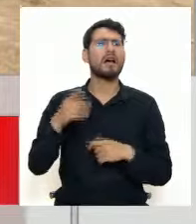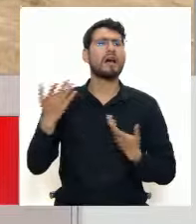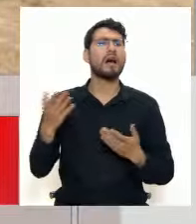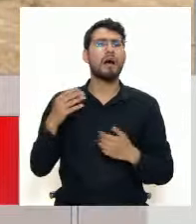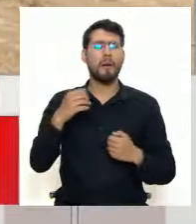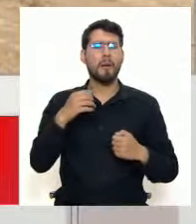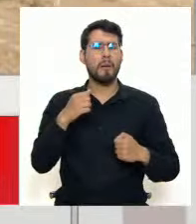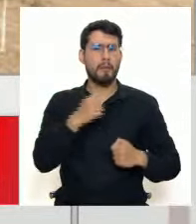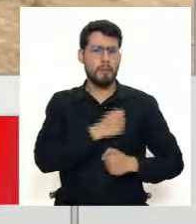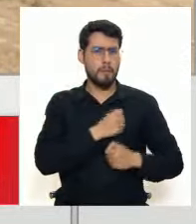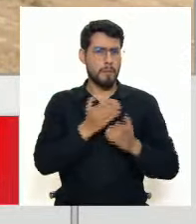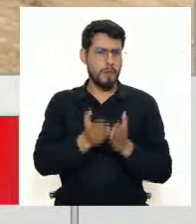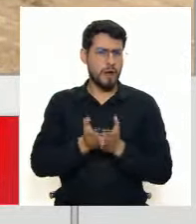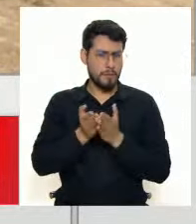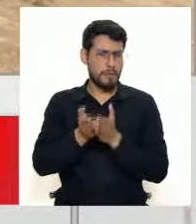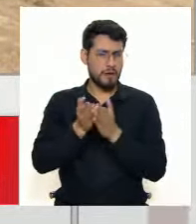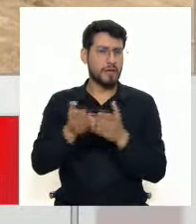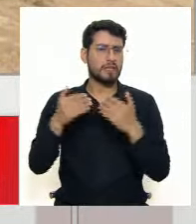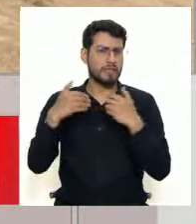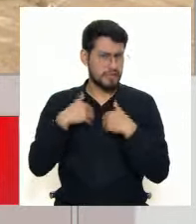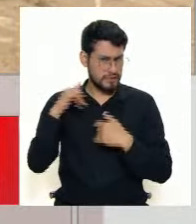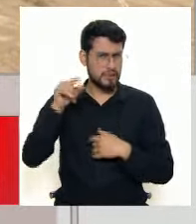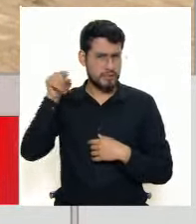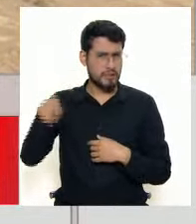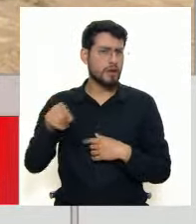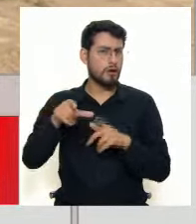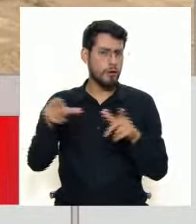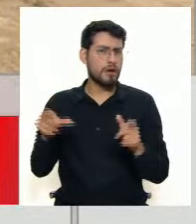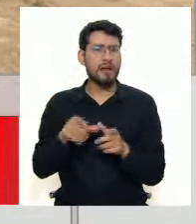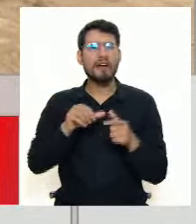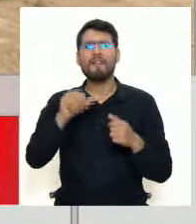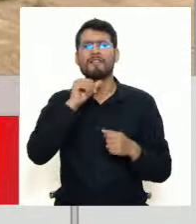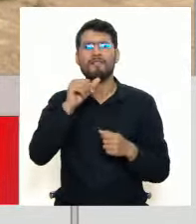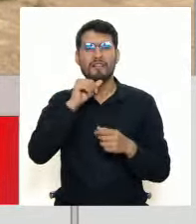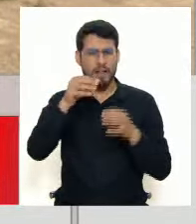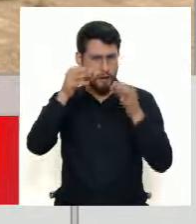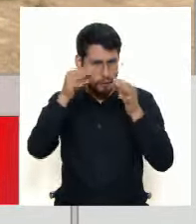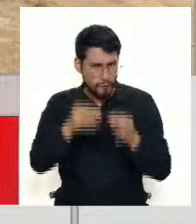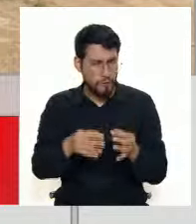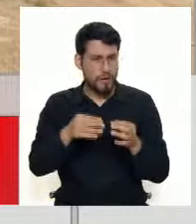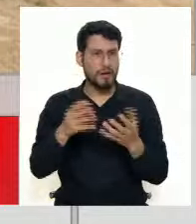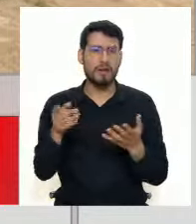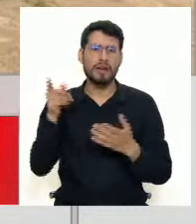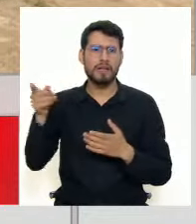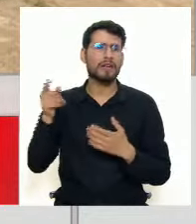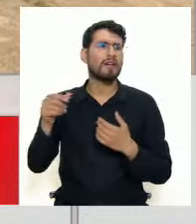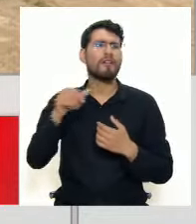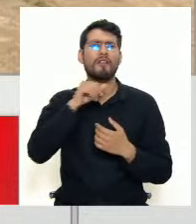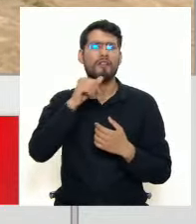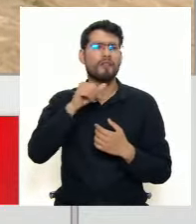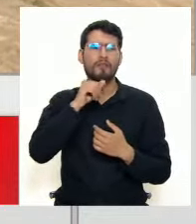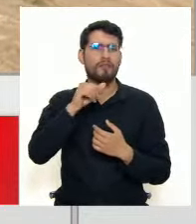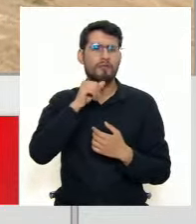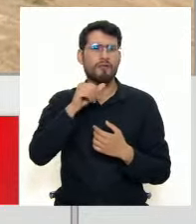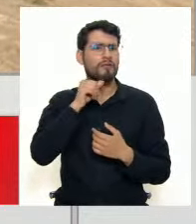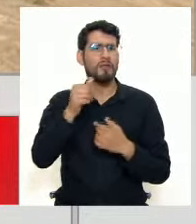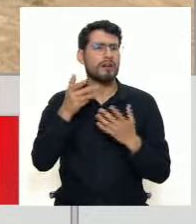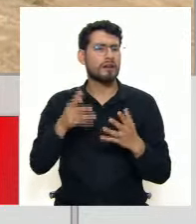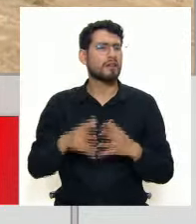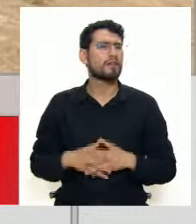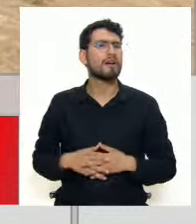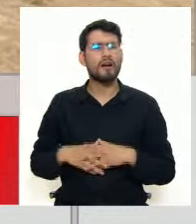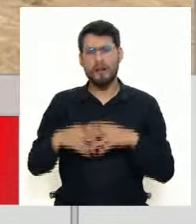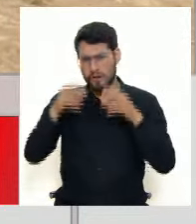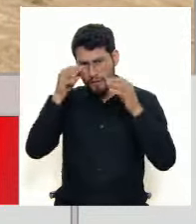de Guerra ya se encuentra en el lugar. Todavía no tenemos un reporte oficial. Ellos todavía no han dado